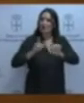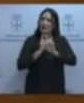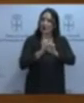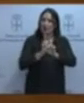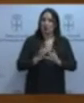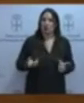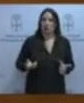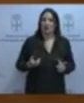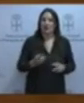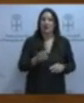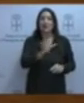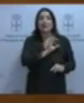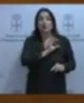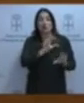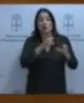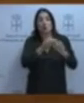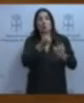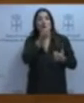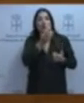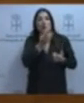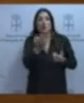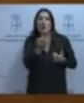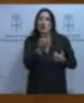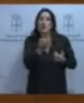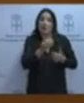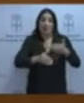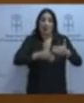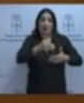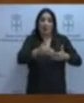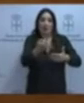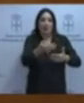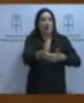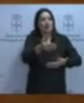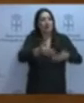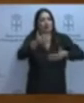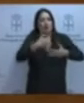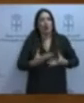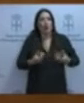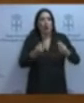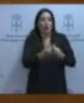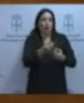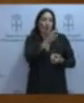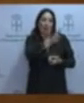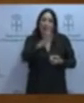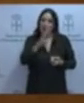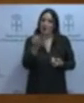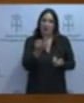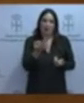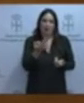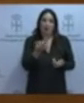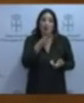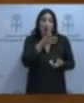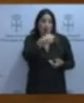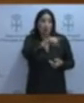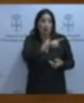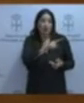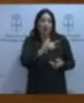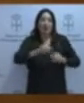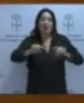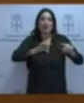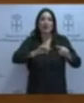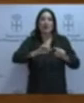Señorías socialistas, reviertan el camino entamado de la mano del Partido Popular cuando decidieron pautar la reforma del